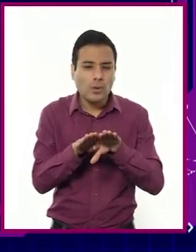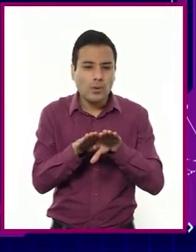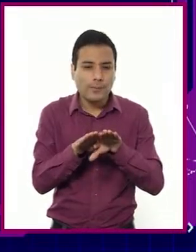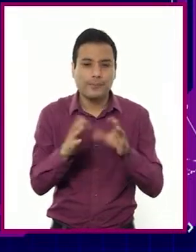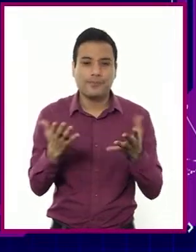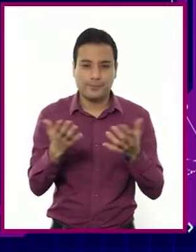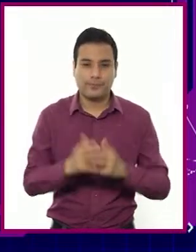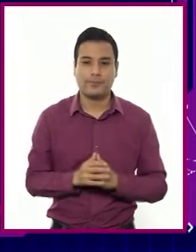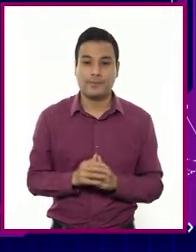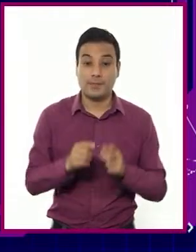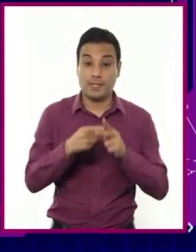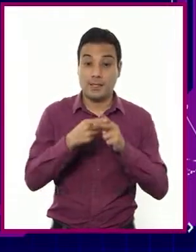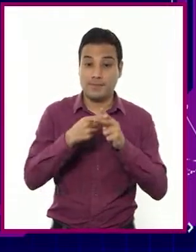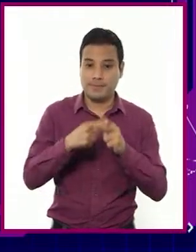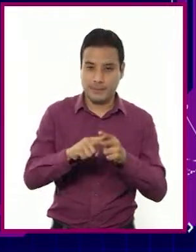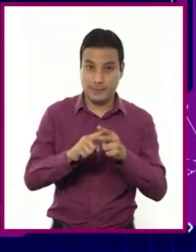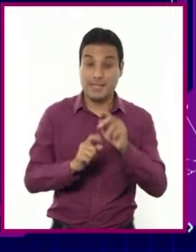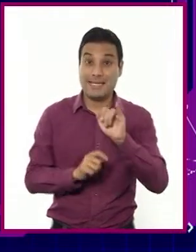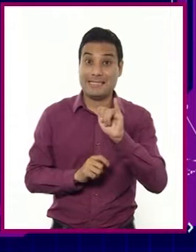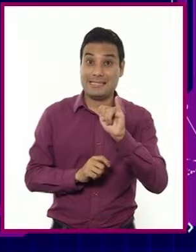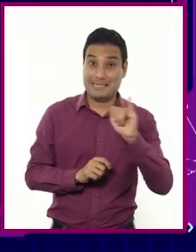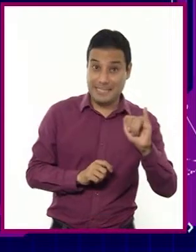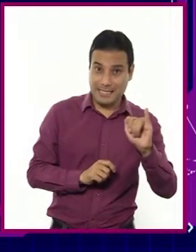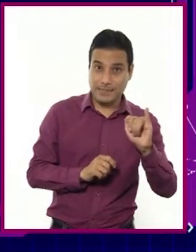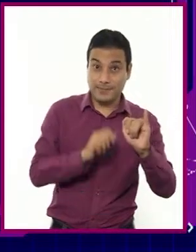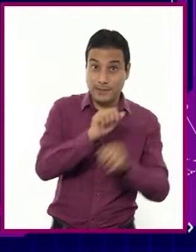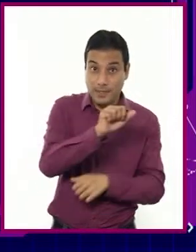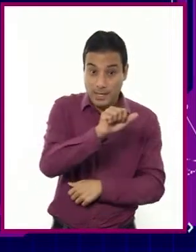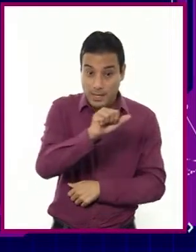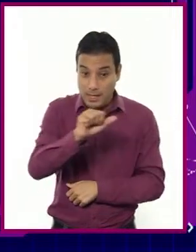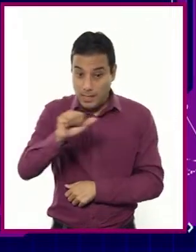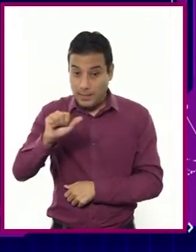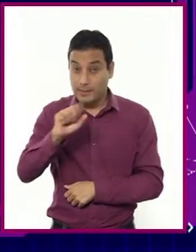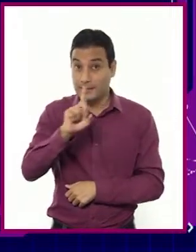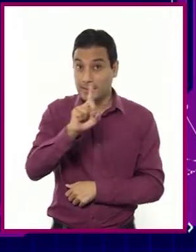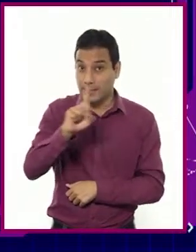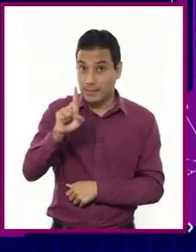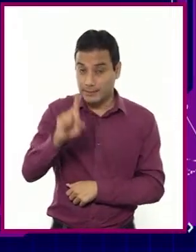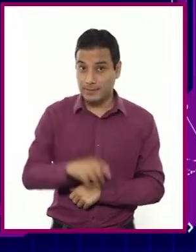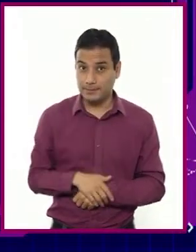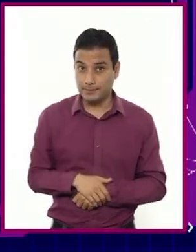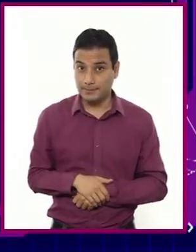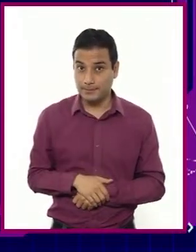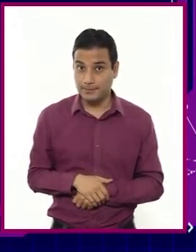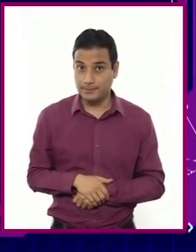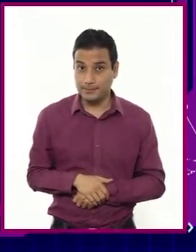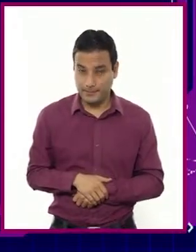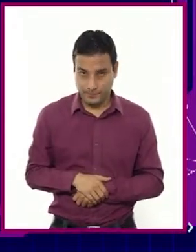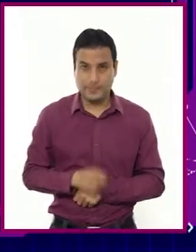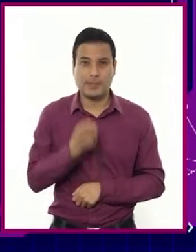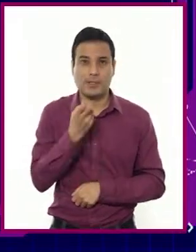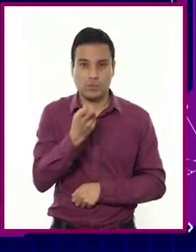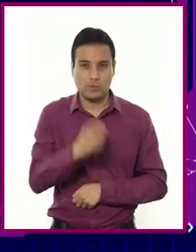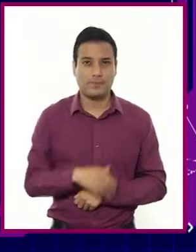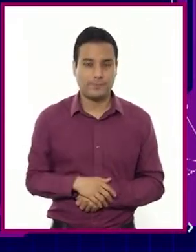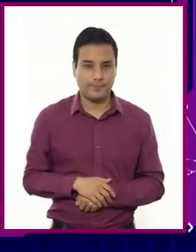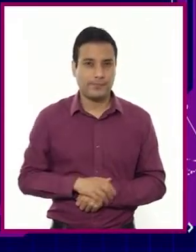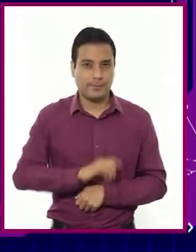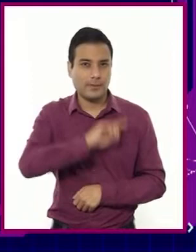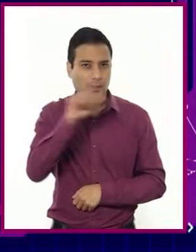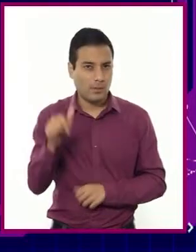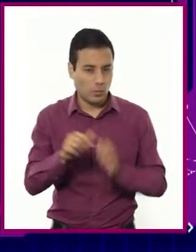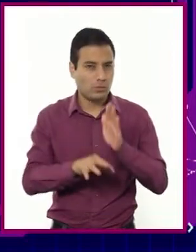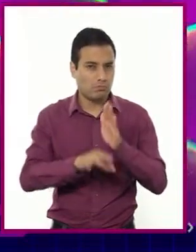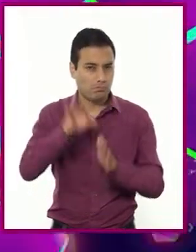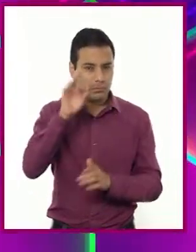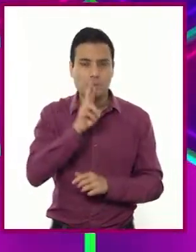y que para eliminar signos de agrupación se sigue el orden mencionado al resolver las operaciones dentro